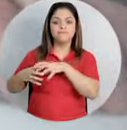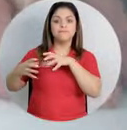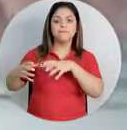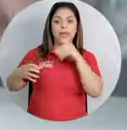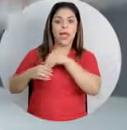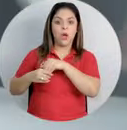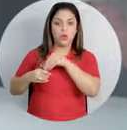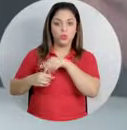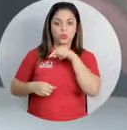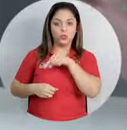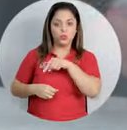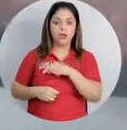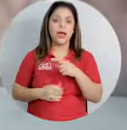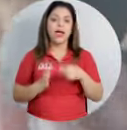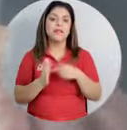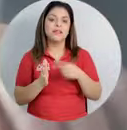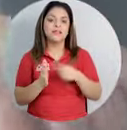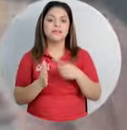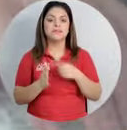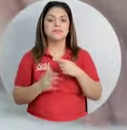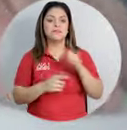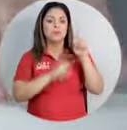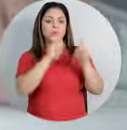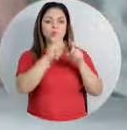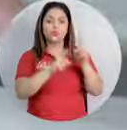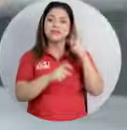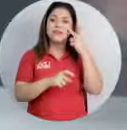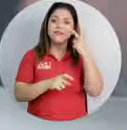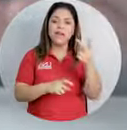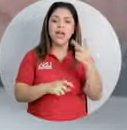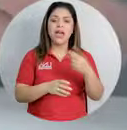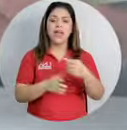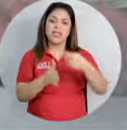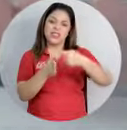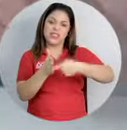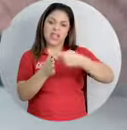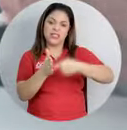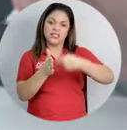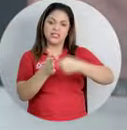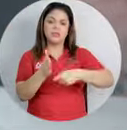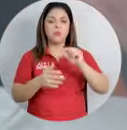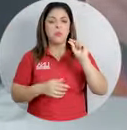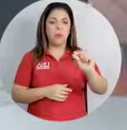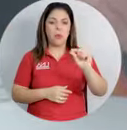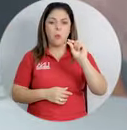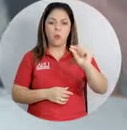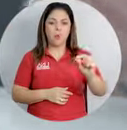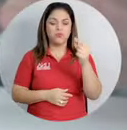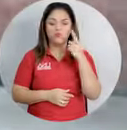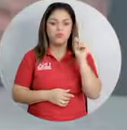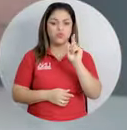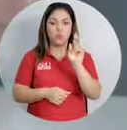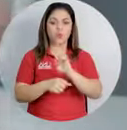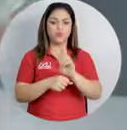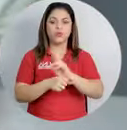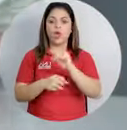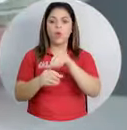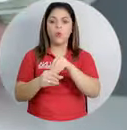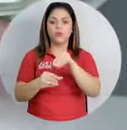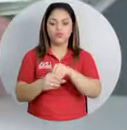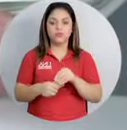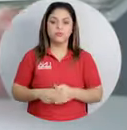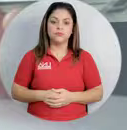A veces nos hacen la consulta, es que las tasas de interés están muy bajas, por eso no ahorro. Bueno, no ahorra